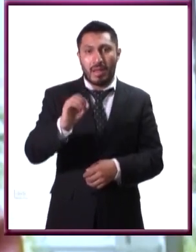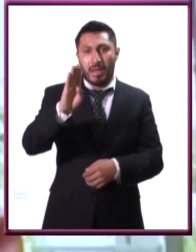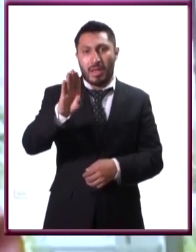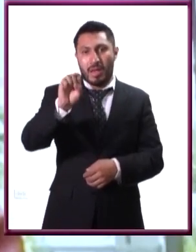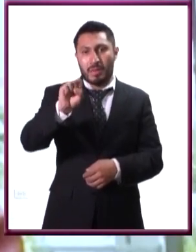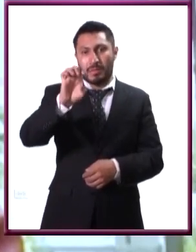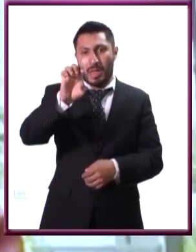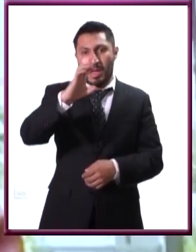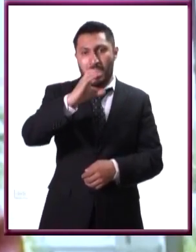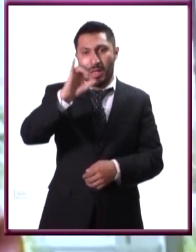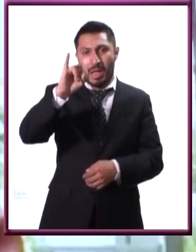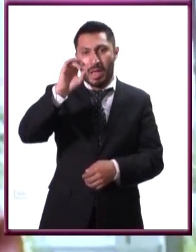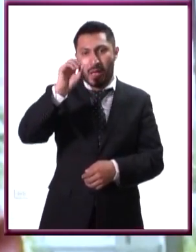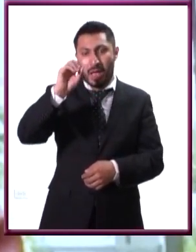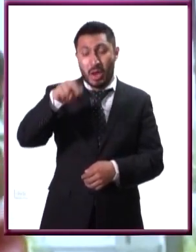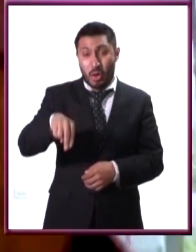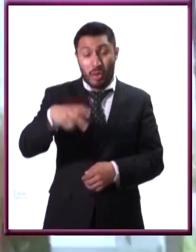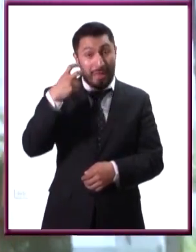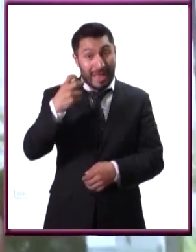sin duda una obsesión